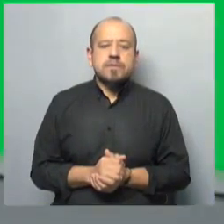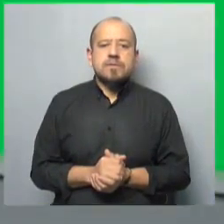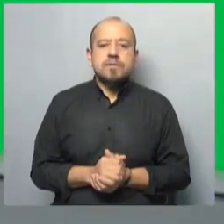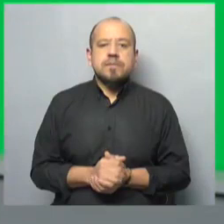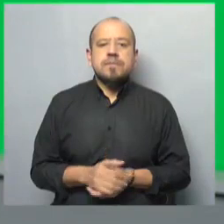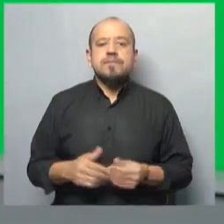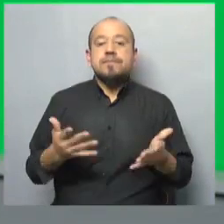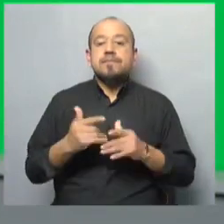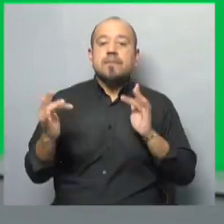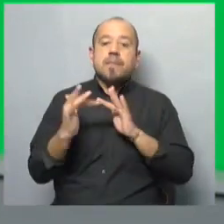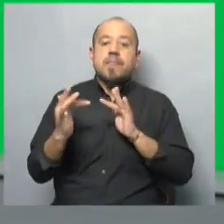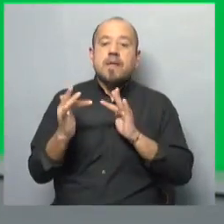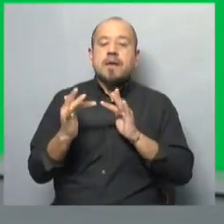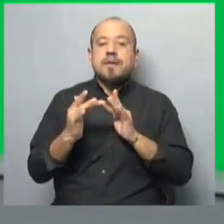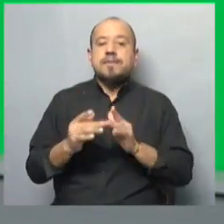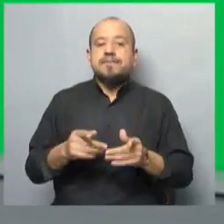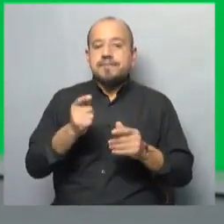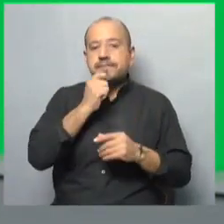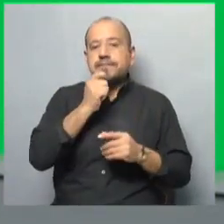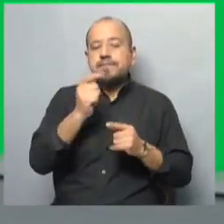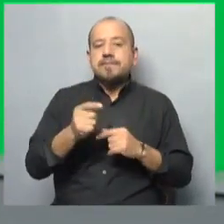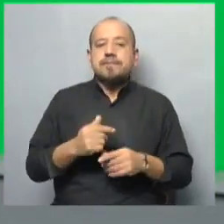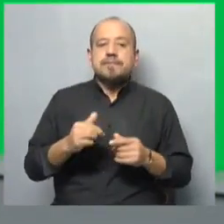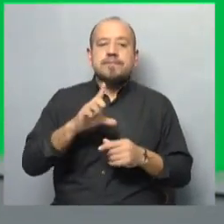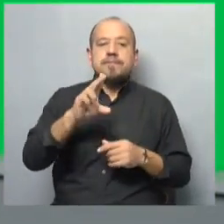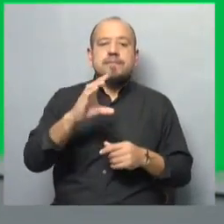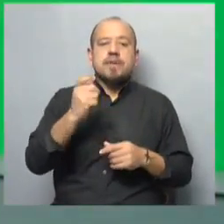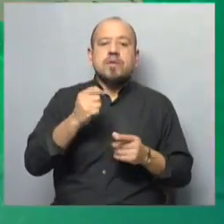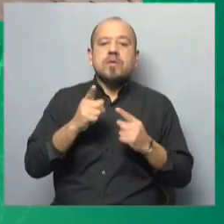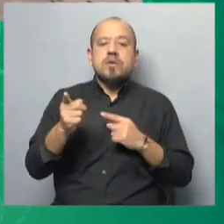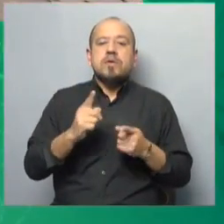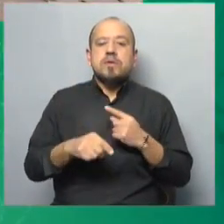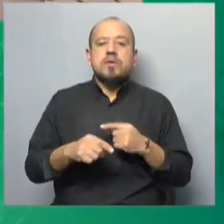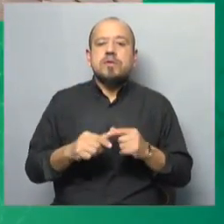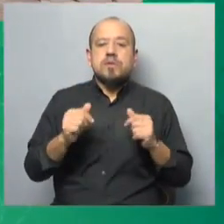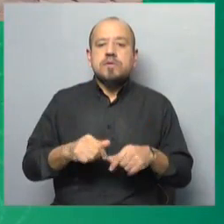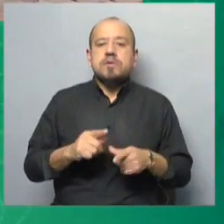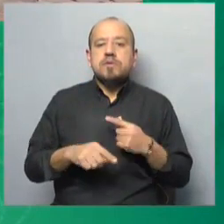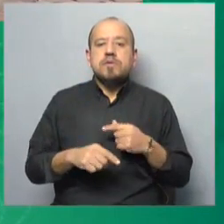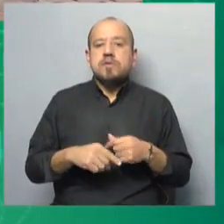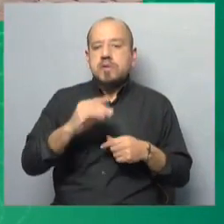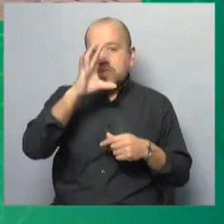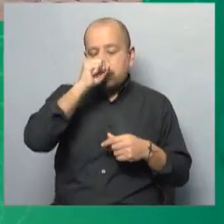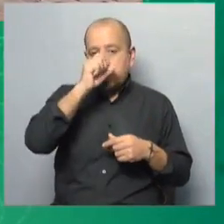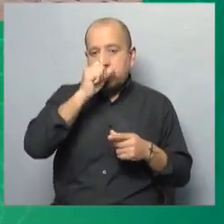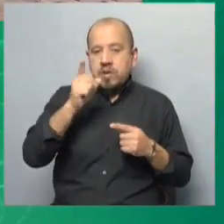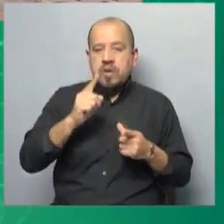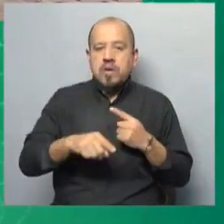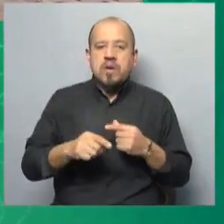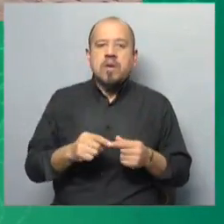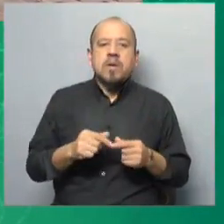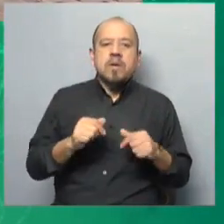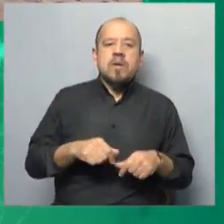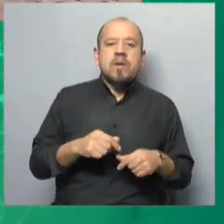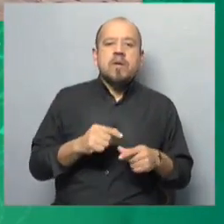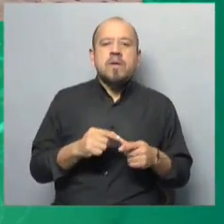Habitualmente vamos a ver en qué están trabajando nuestros periodistas. Es el caso de Luca Veloz, que desde temprano se fue para Florida a cubrir todas las instancias de